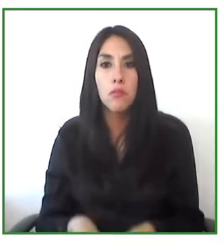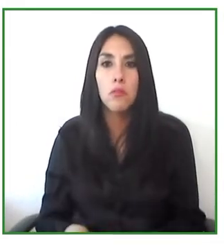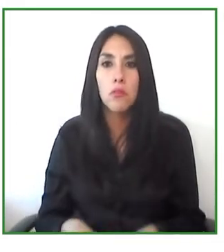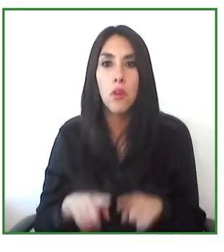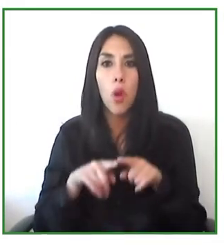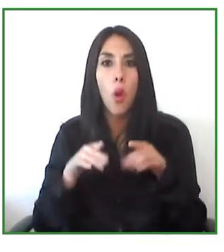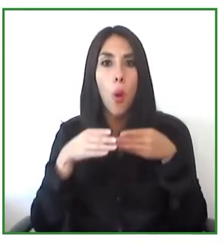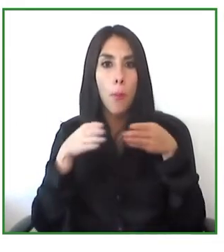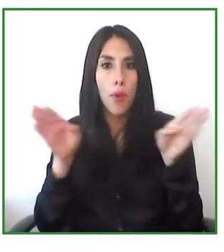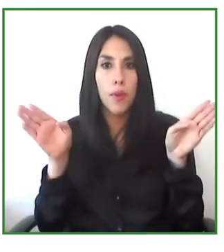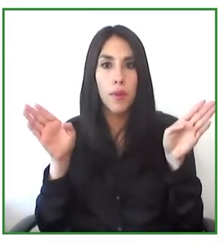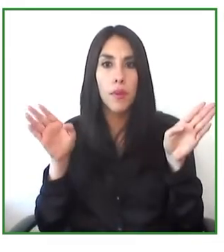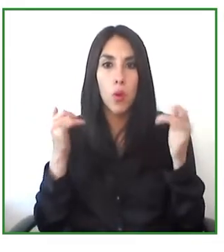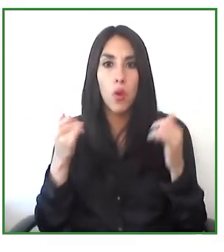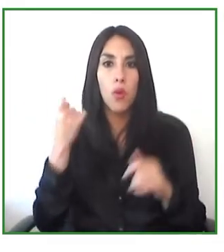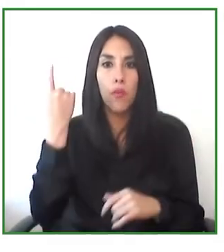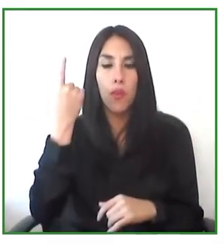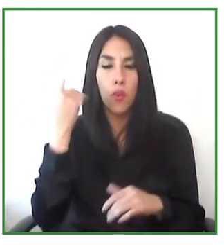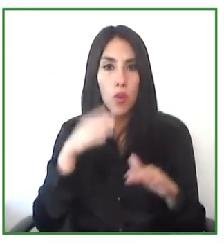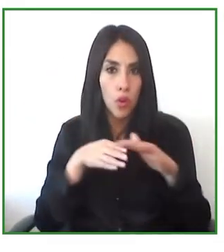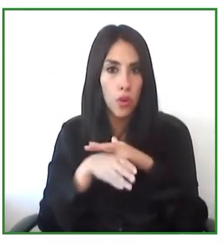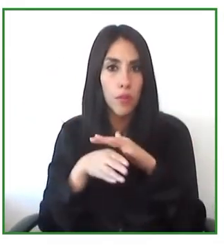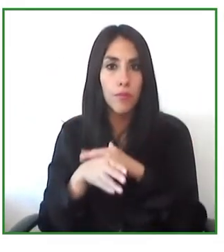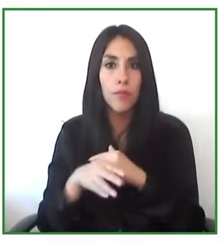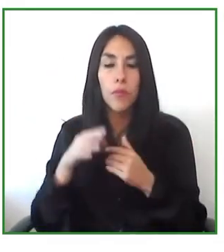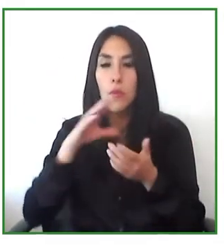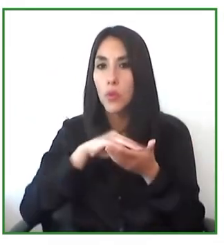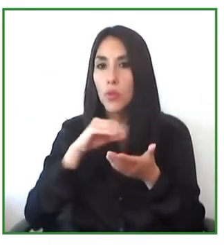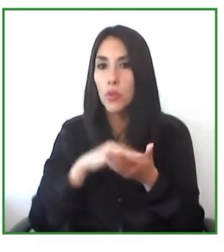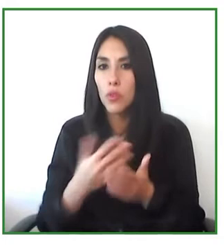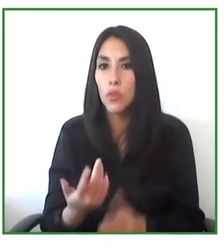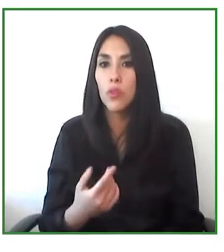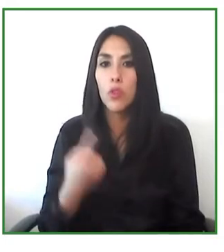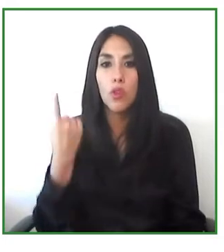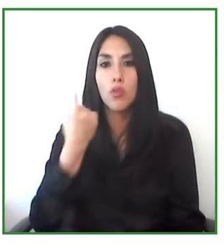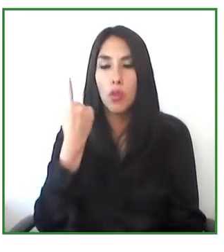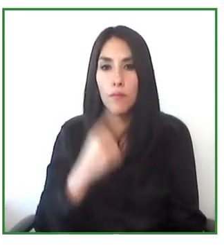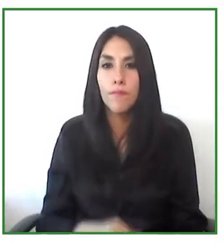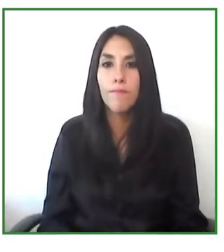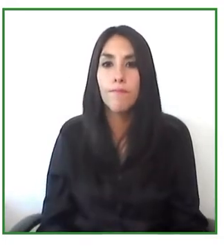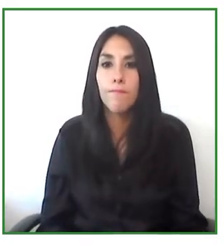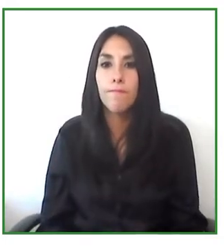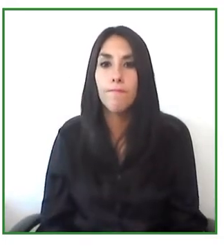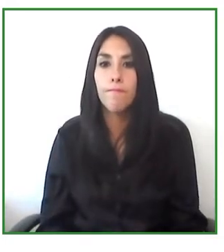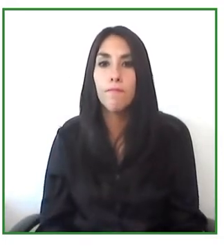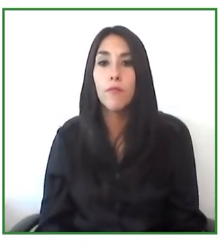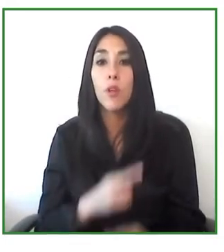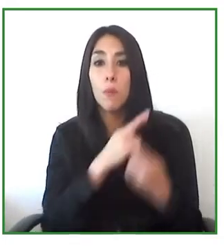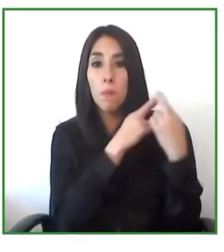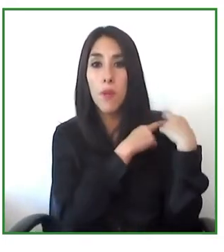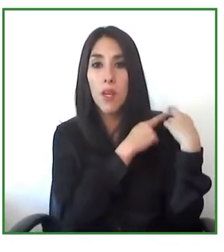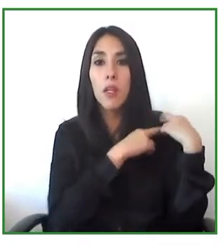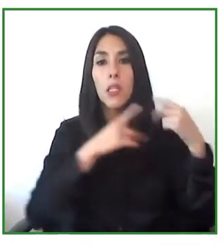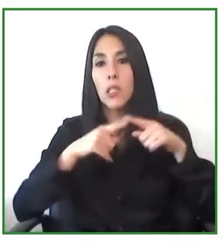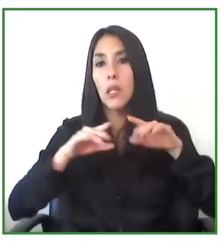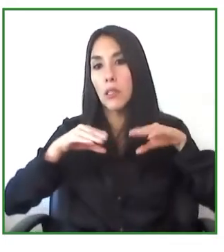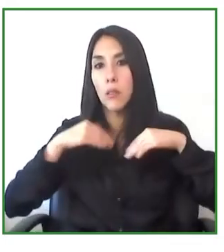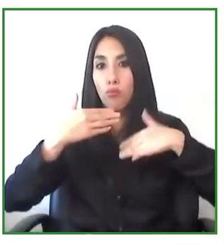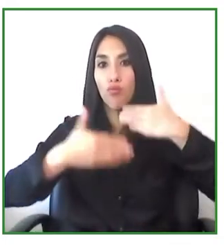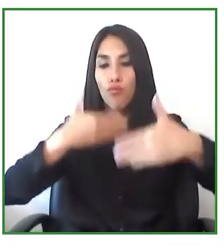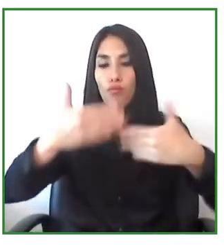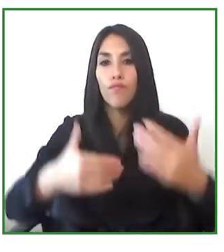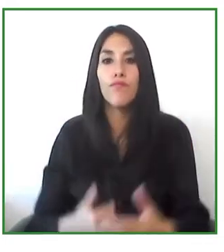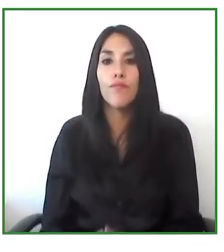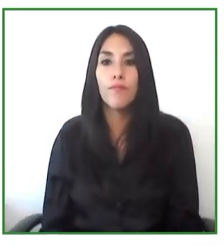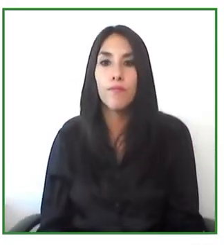el aprendizaje por su cuenta y se hagan cargo de su proceso. Y cómo no, esto, por supuesto,